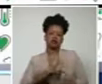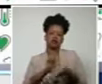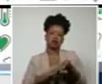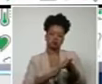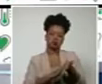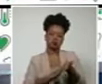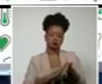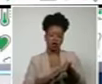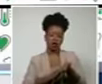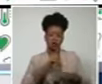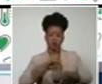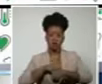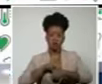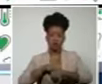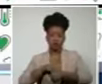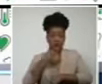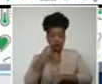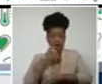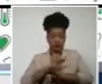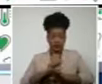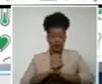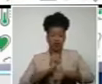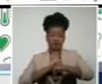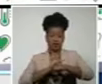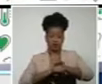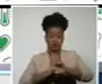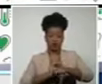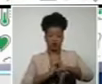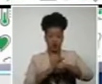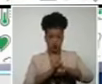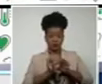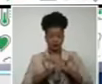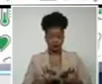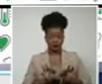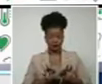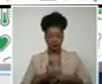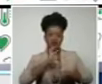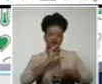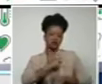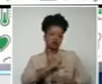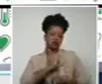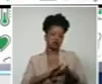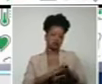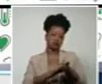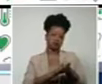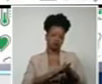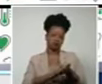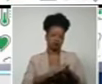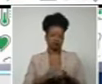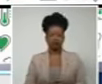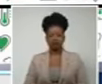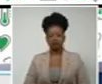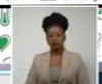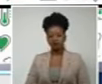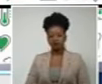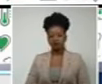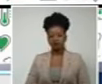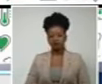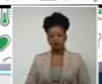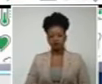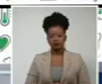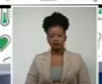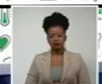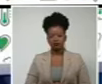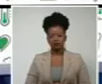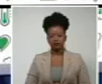el momento de realizarle el test. Eso nos lleva también a irnos hasta las provincias